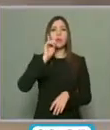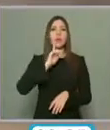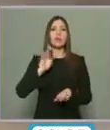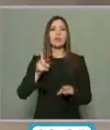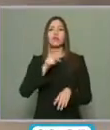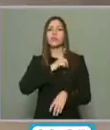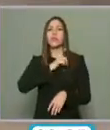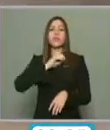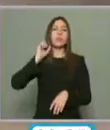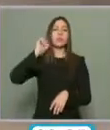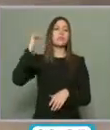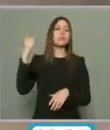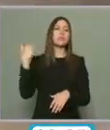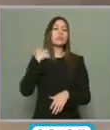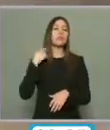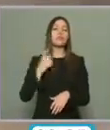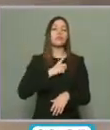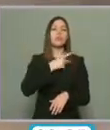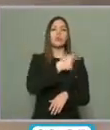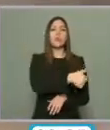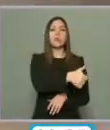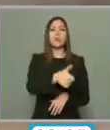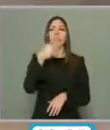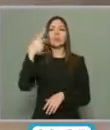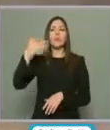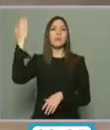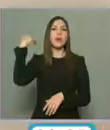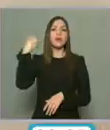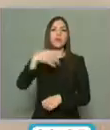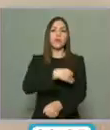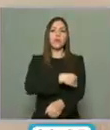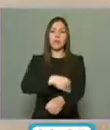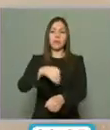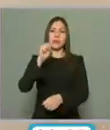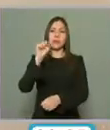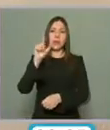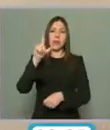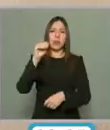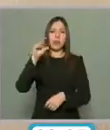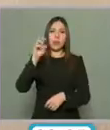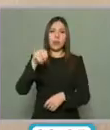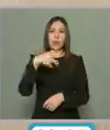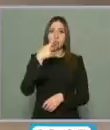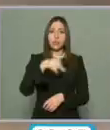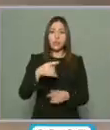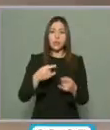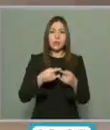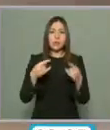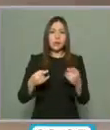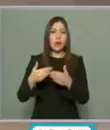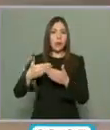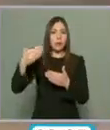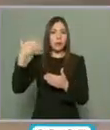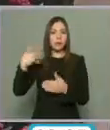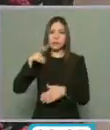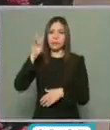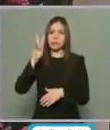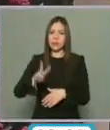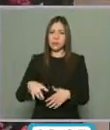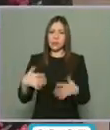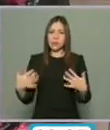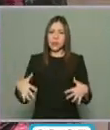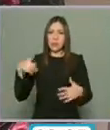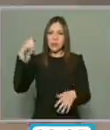suicidado en el pasado de la familia Salomon. Muy pesado, ¿no? Muy pesado. Entonces, por un lado, esta